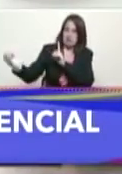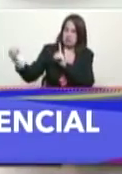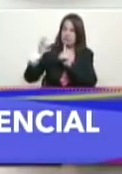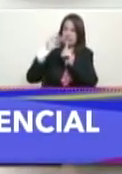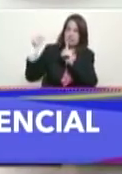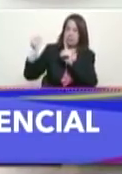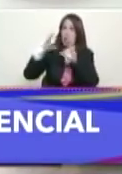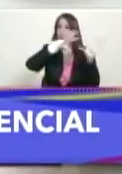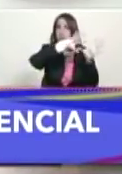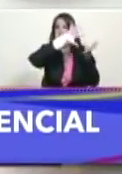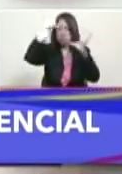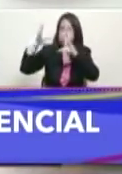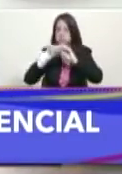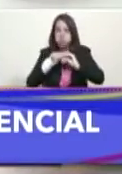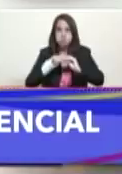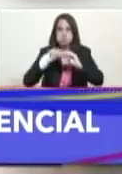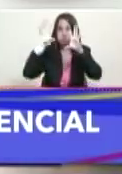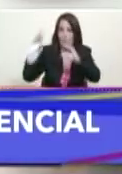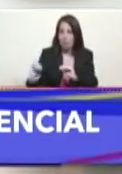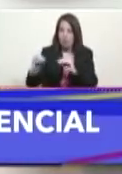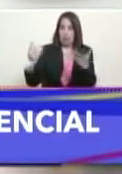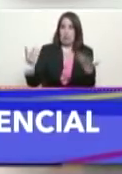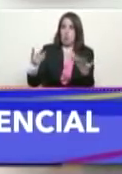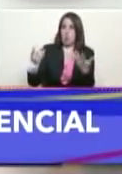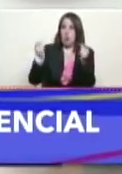fíjense ustedes, si en su familia revisan la situación,